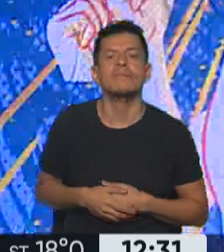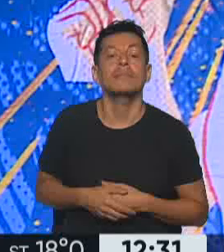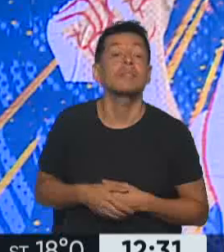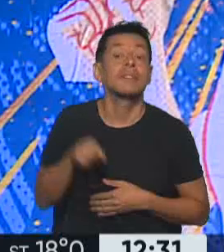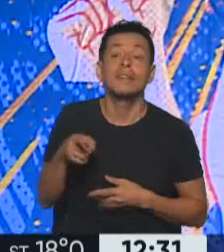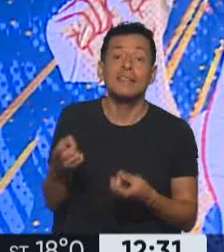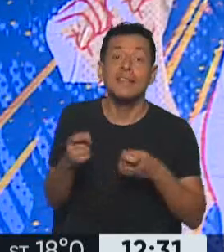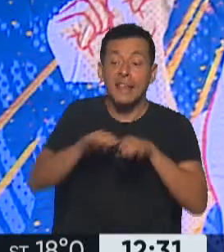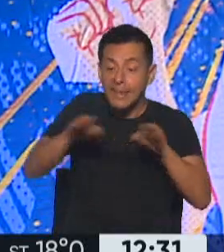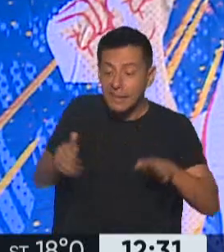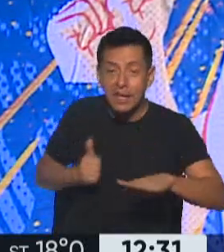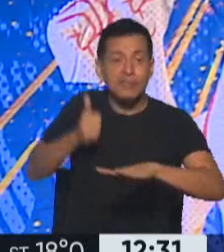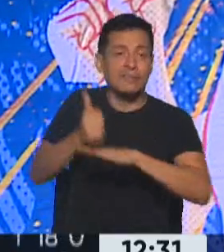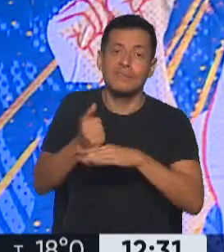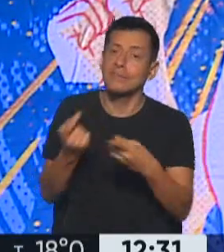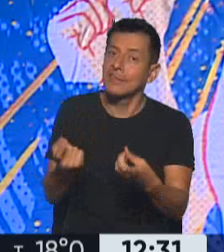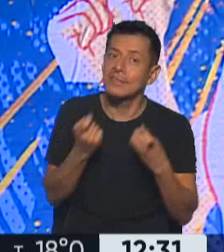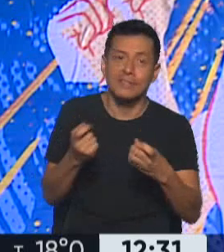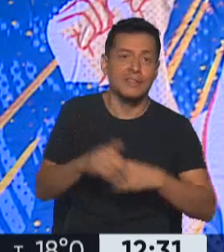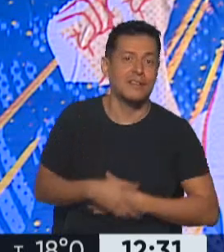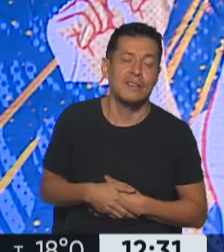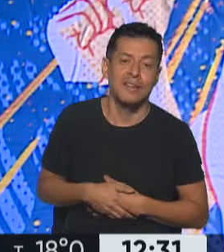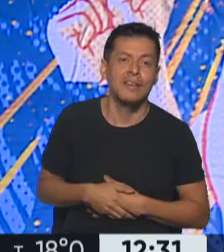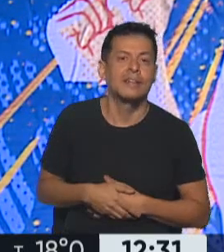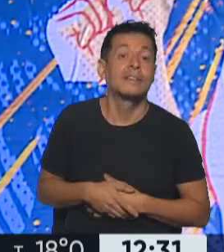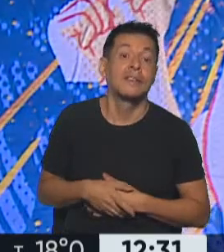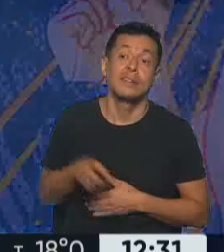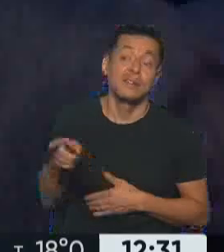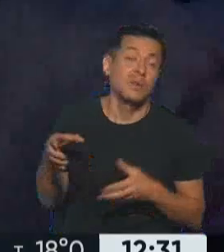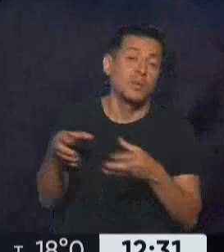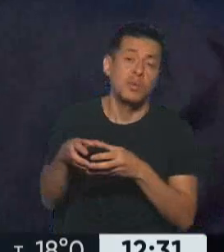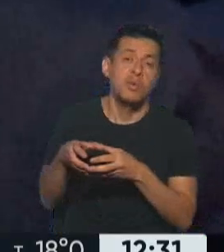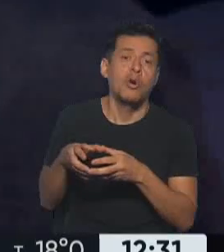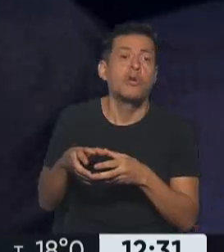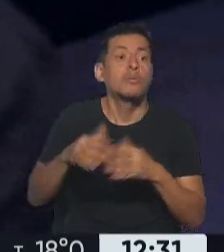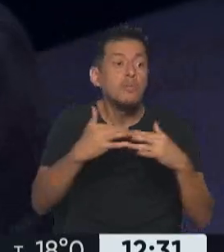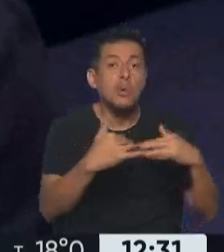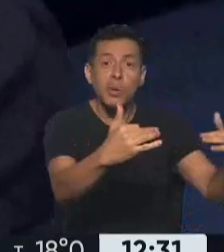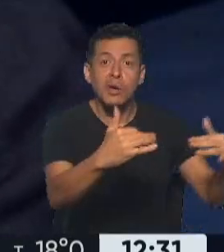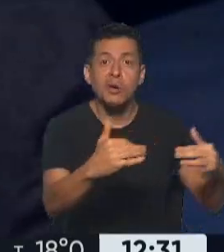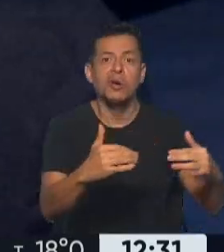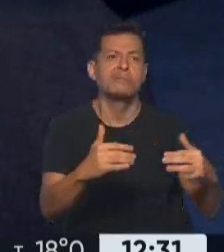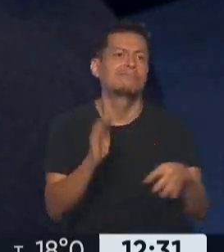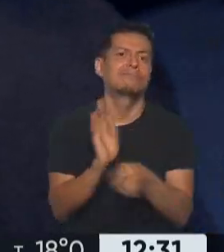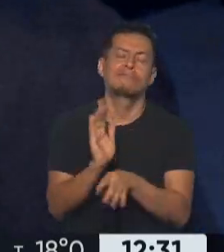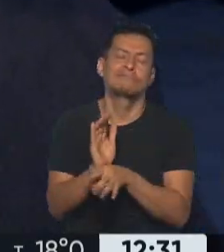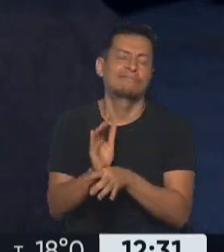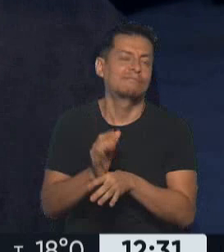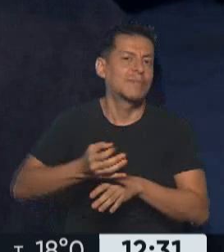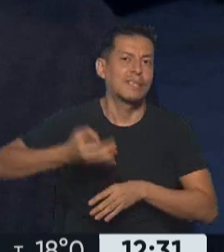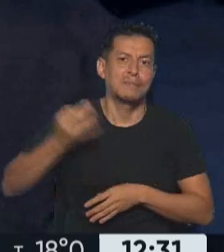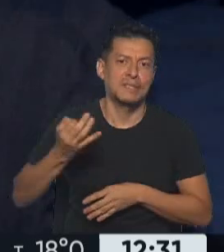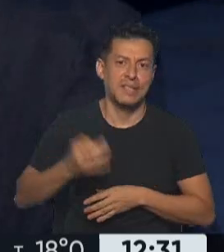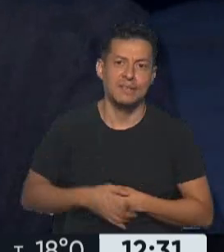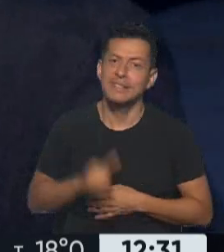estar arriba de un escenario, aparte Piel es una banda que el contacto con el público sí o sí es condición sine qua non, así